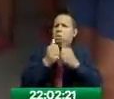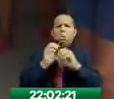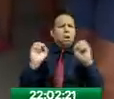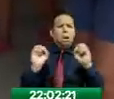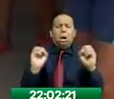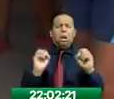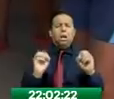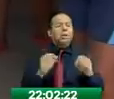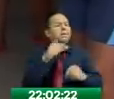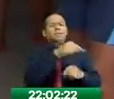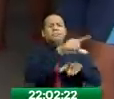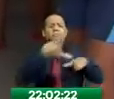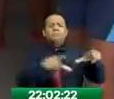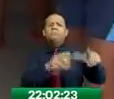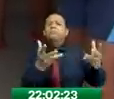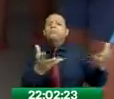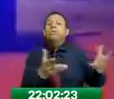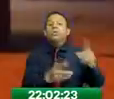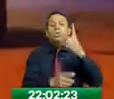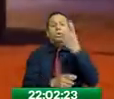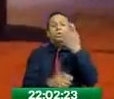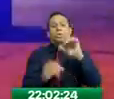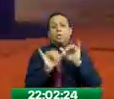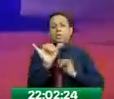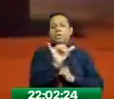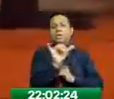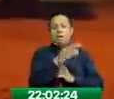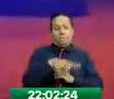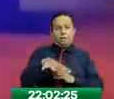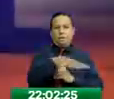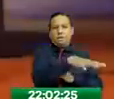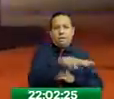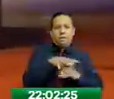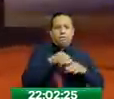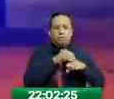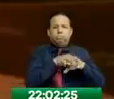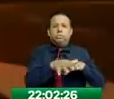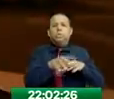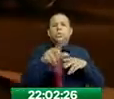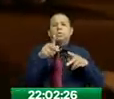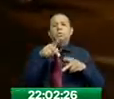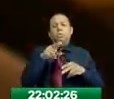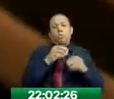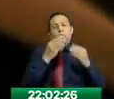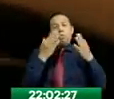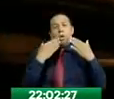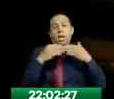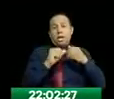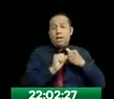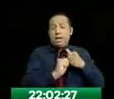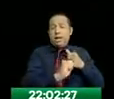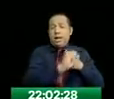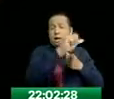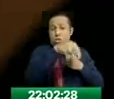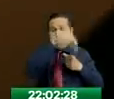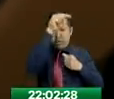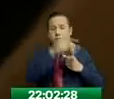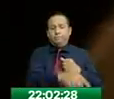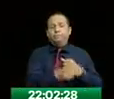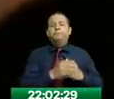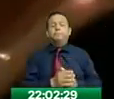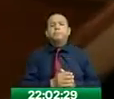en la cooperativa 11 de septiembre, en el sector de Puente Lucía, en las afueras de Guayaquil.